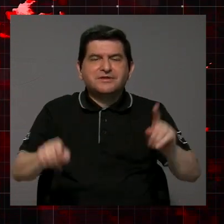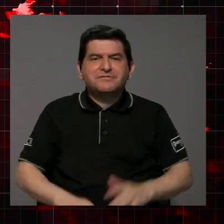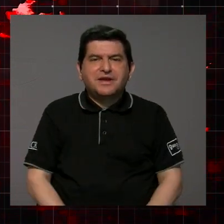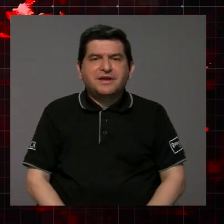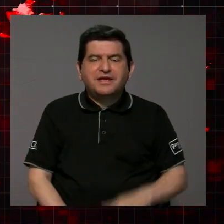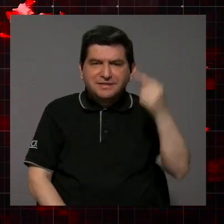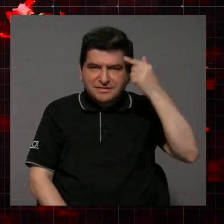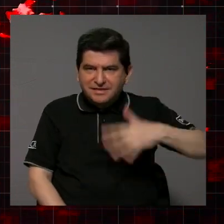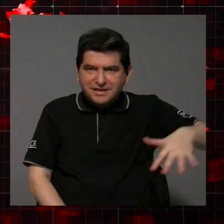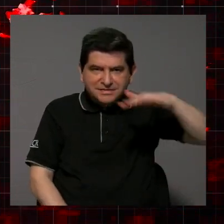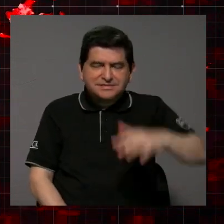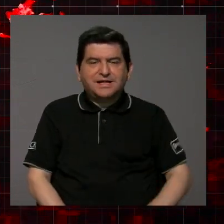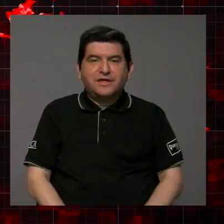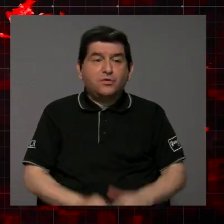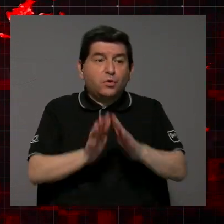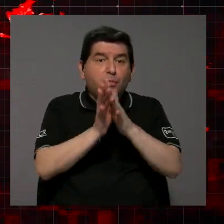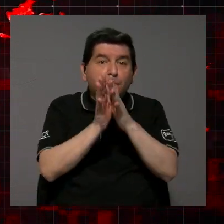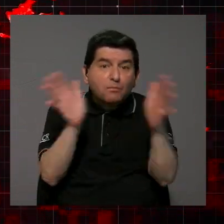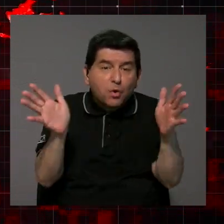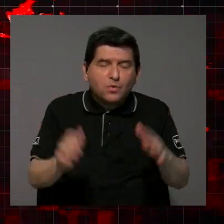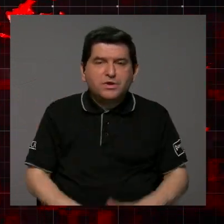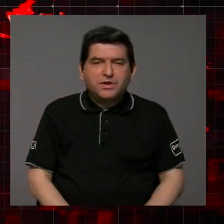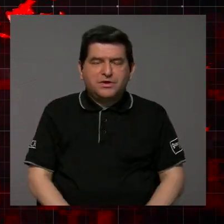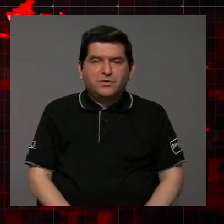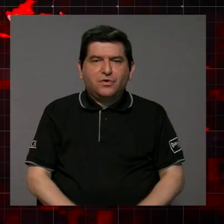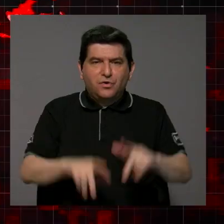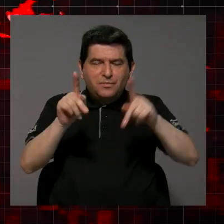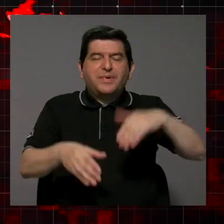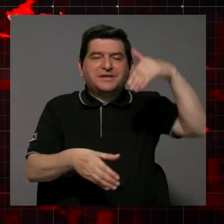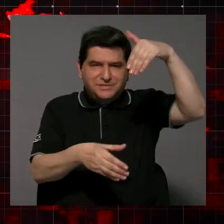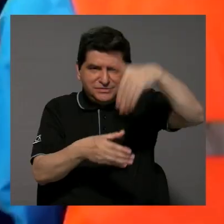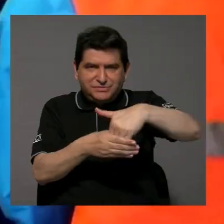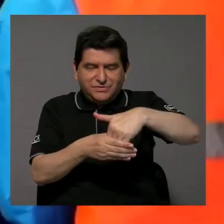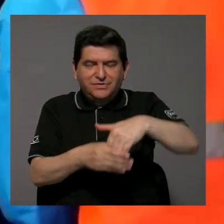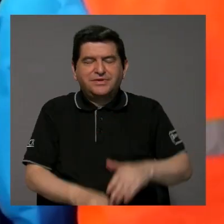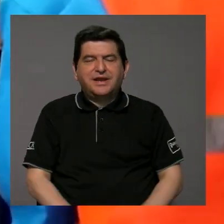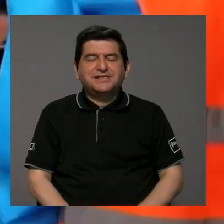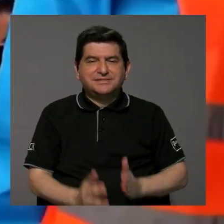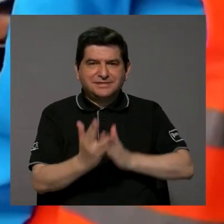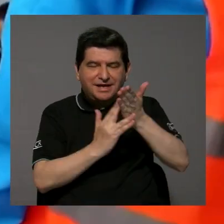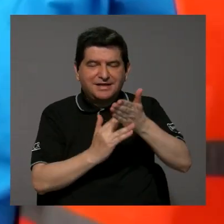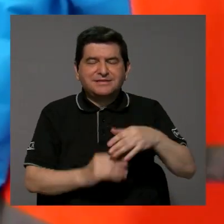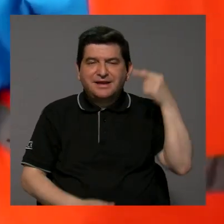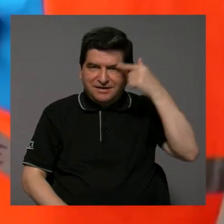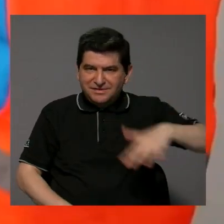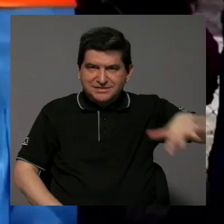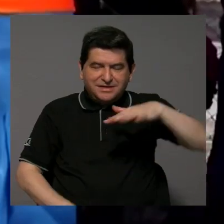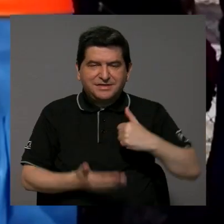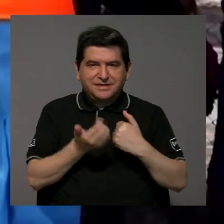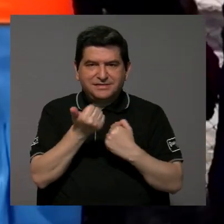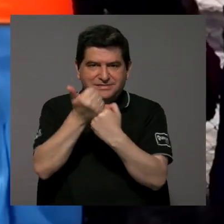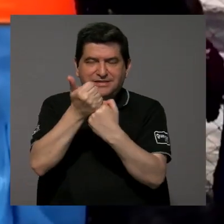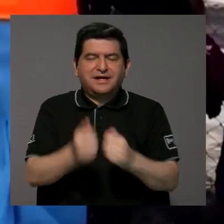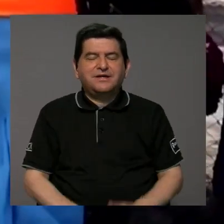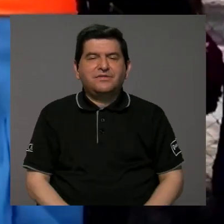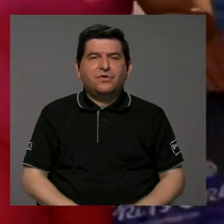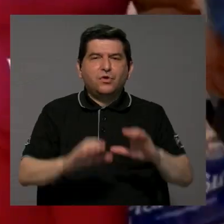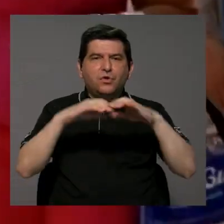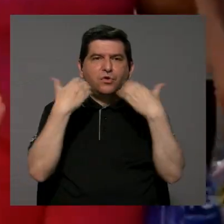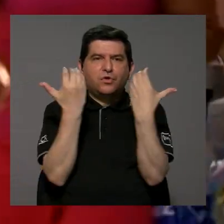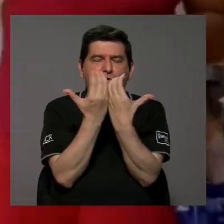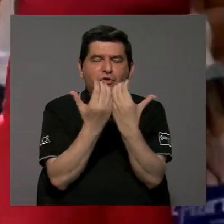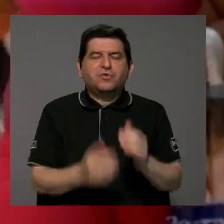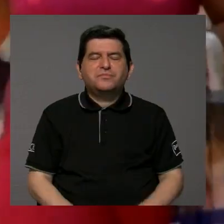Estado, tener lo público, lo que es de todas las personas, que el Estado tenía que intervenir de muchísimas maneras, desde la Comisión Económica para